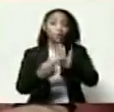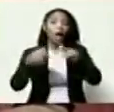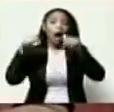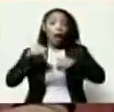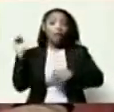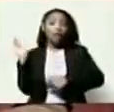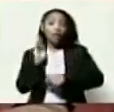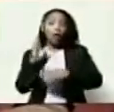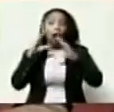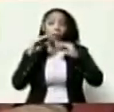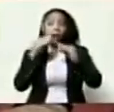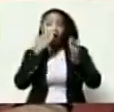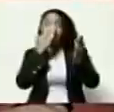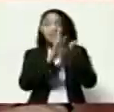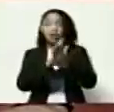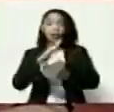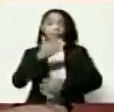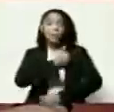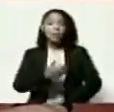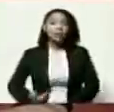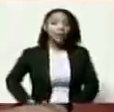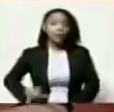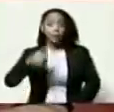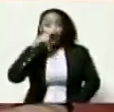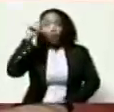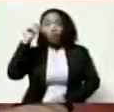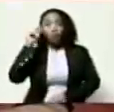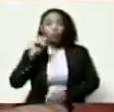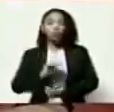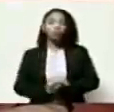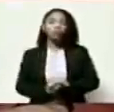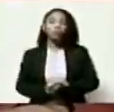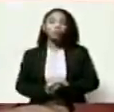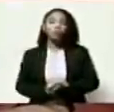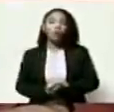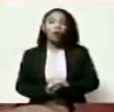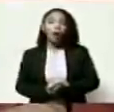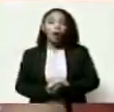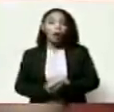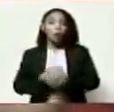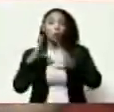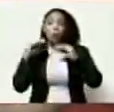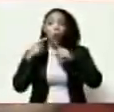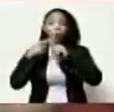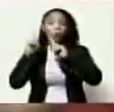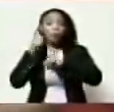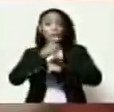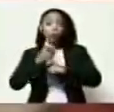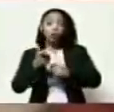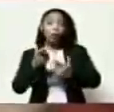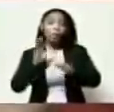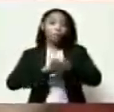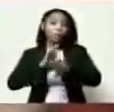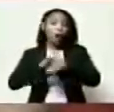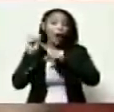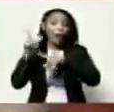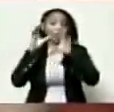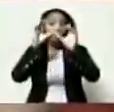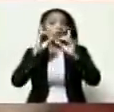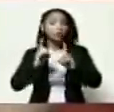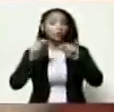con Nicolás Maduro Moros, el presidente de esta república. No vinieron a hablar con más nadie. ¿Por qué? Porque es el que toma las